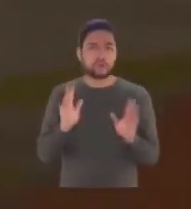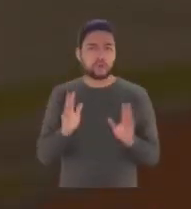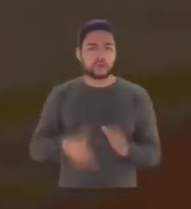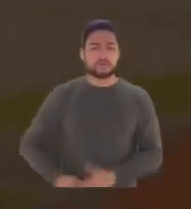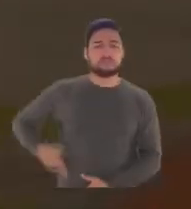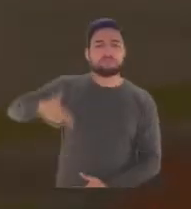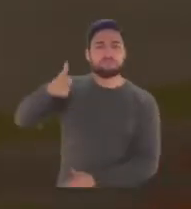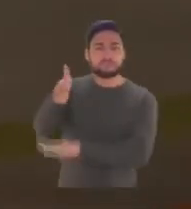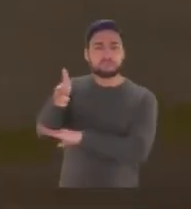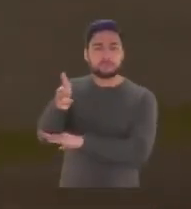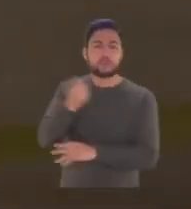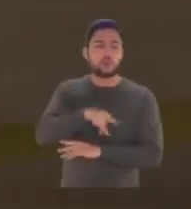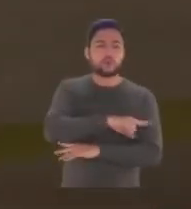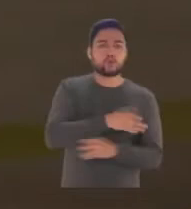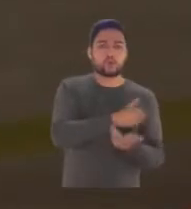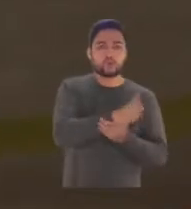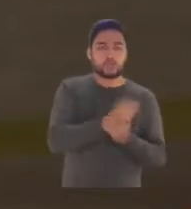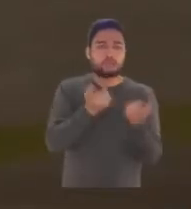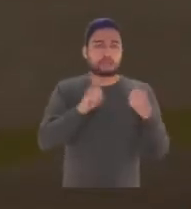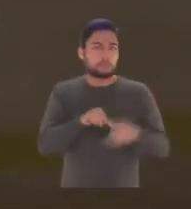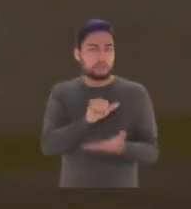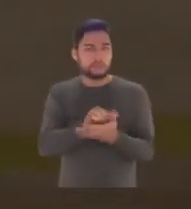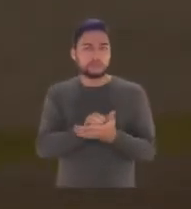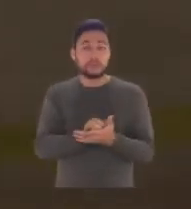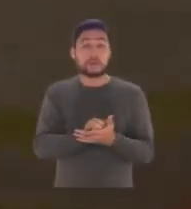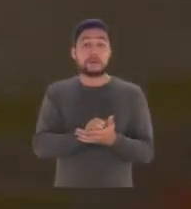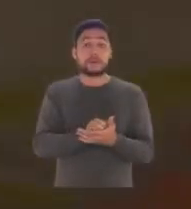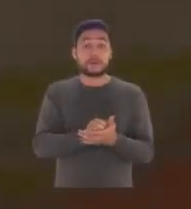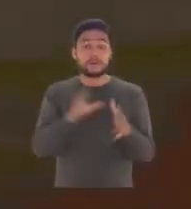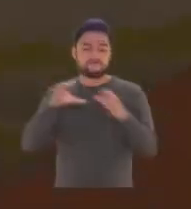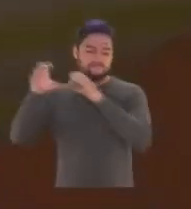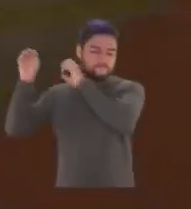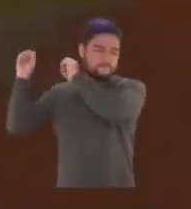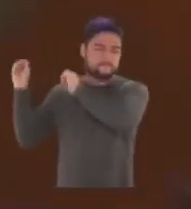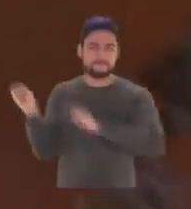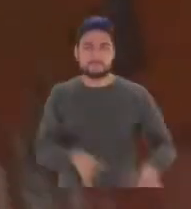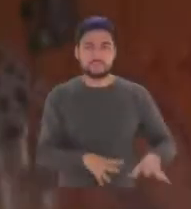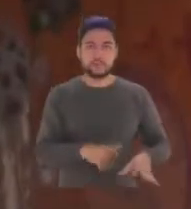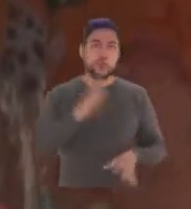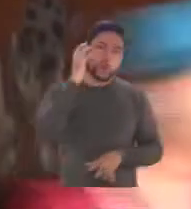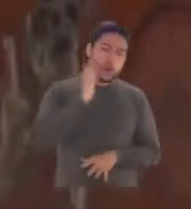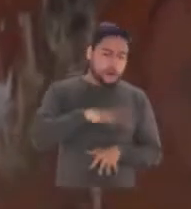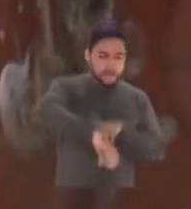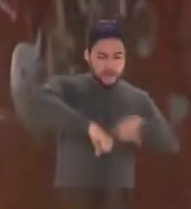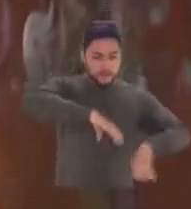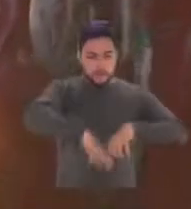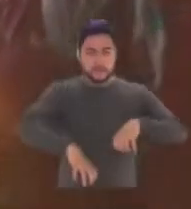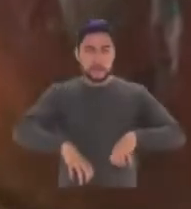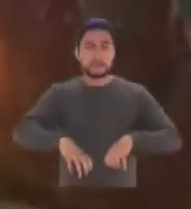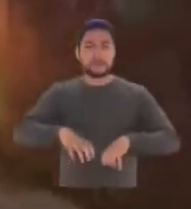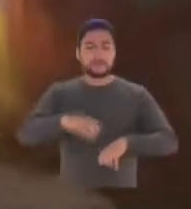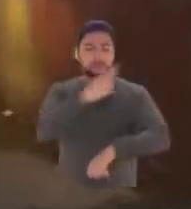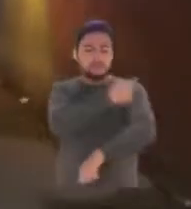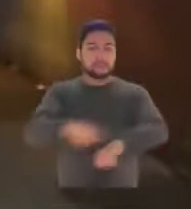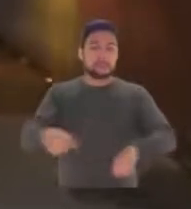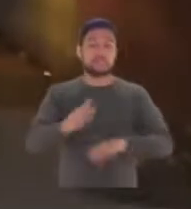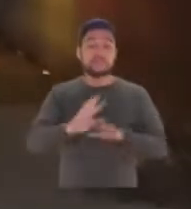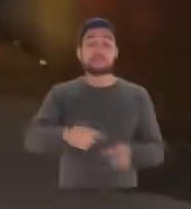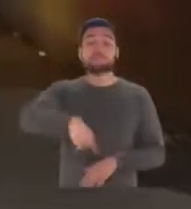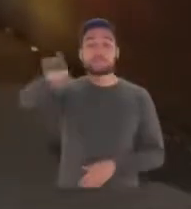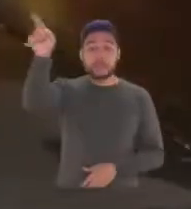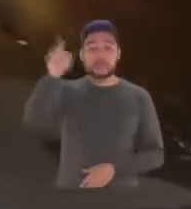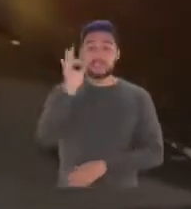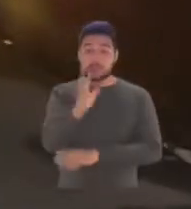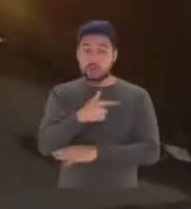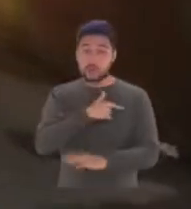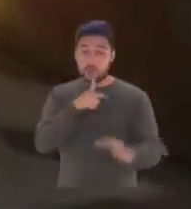cinto el señor. La botan al piso, le quitan las pertenencias, la rayan y le dicen: corra, corra que la